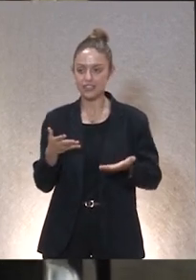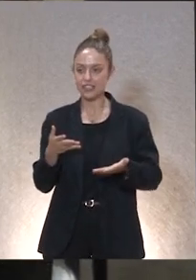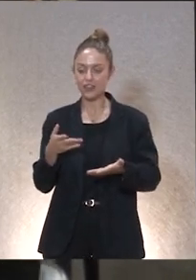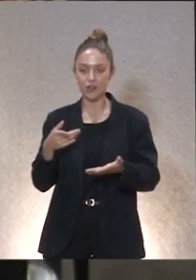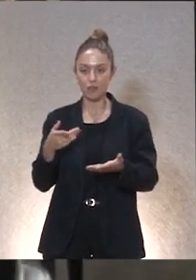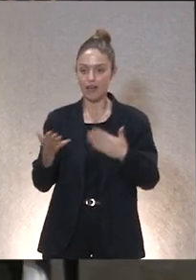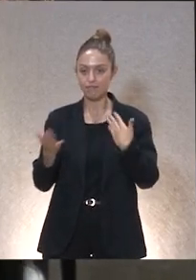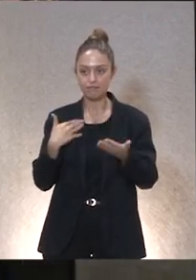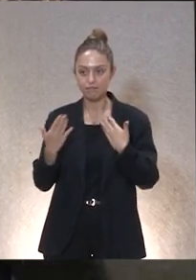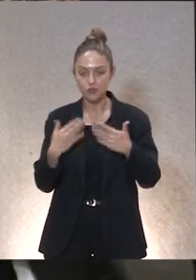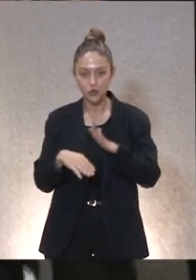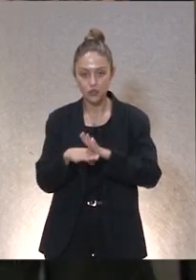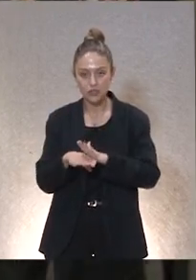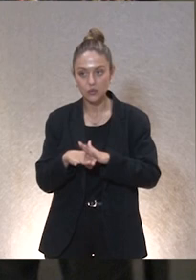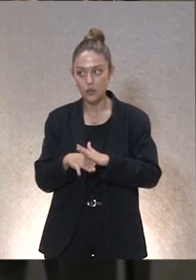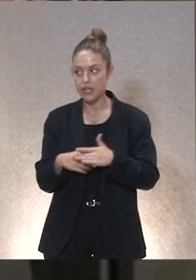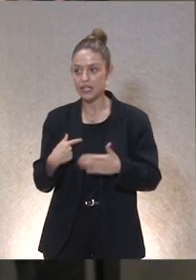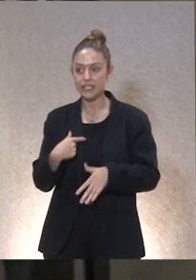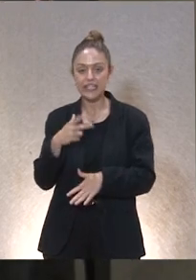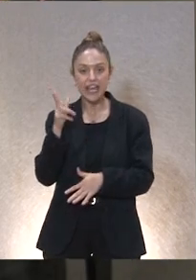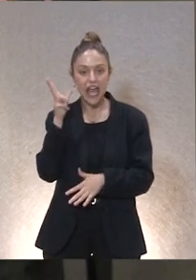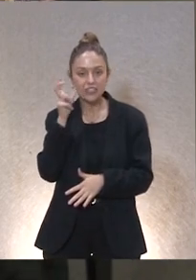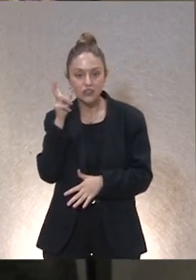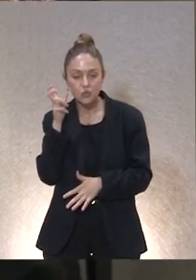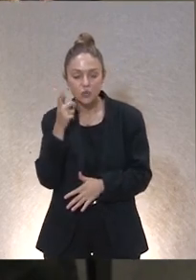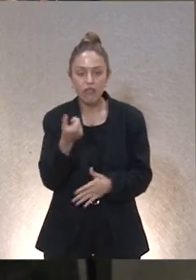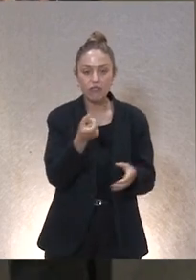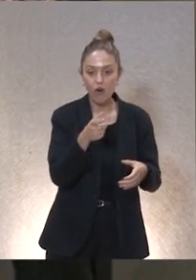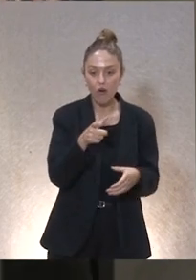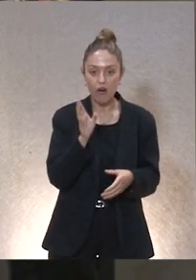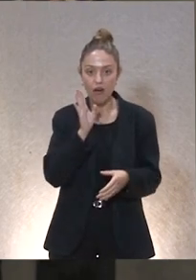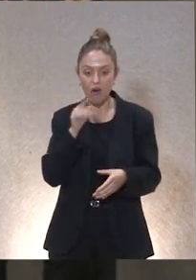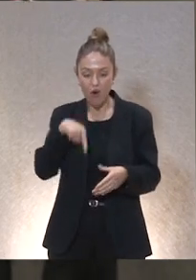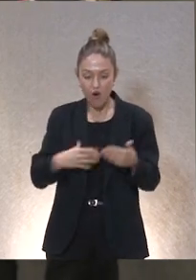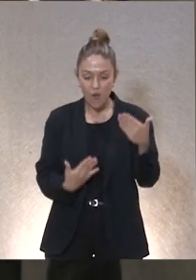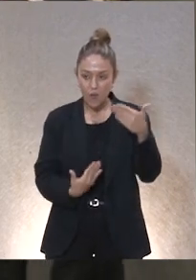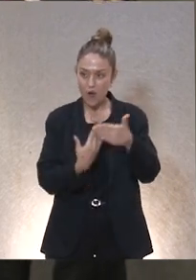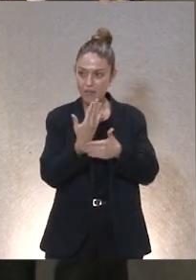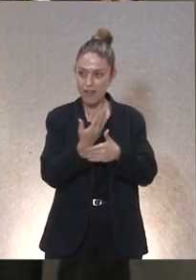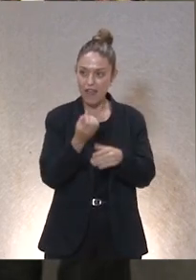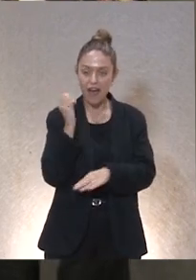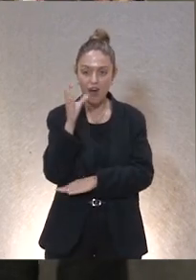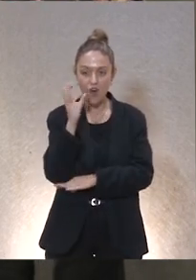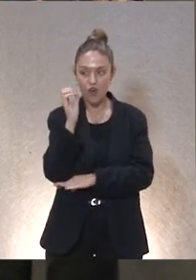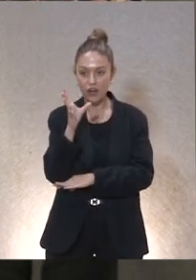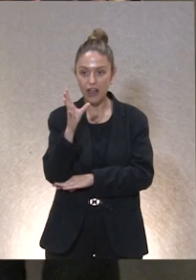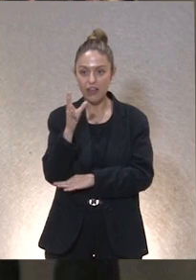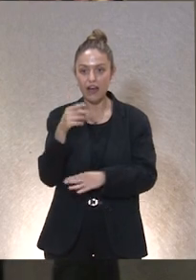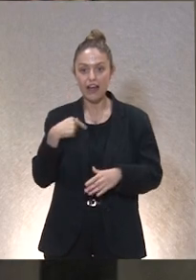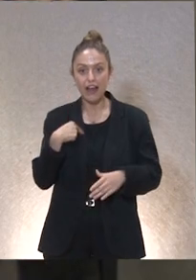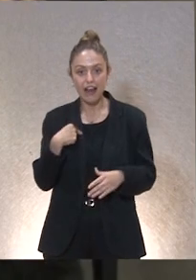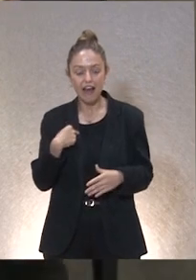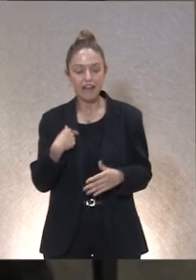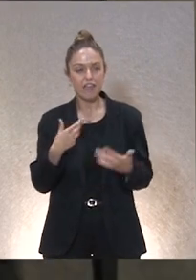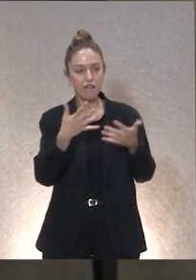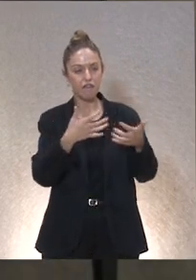para ello y escuchando a cada uno de los participantes en la jornada de hoy me venía constantemente a la cabeza una